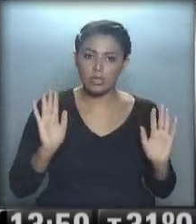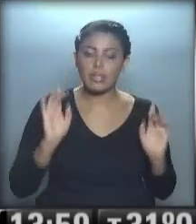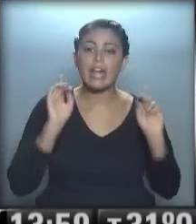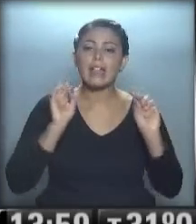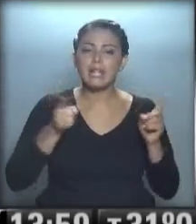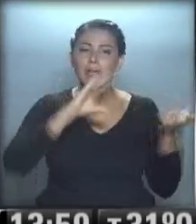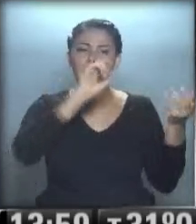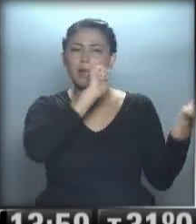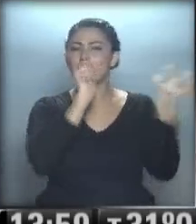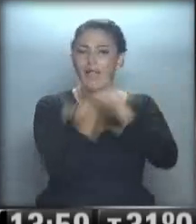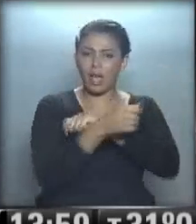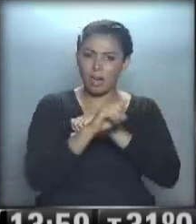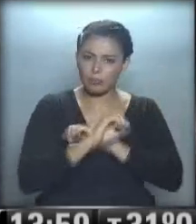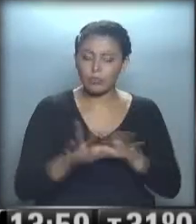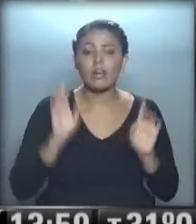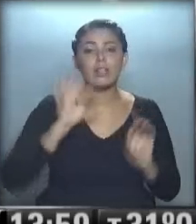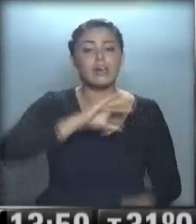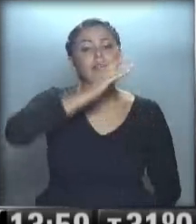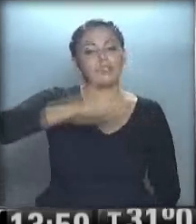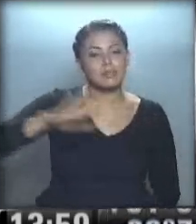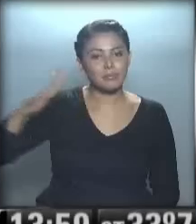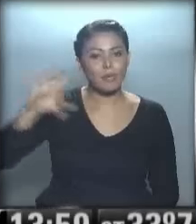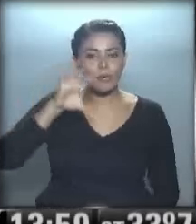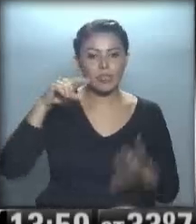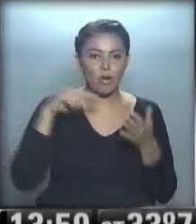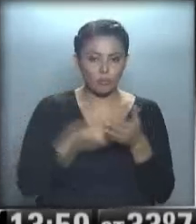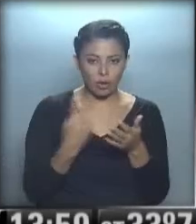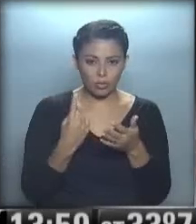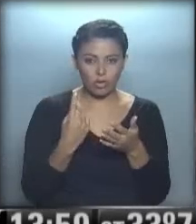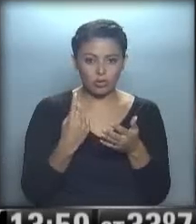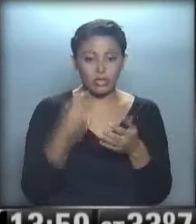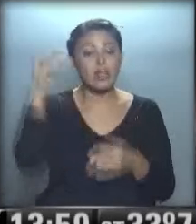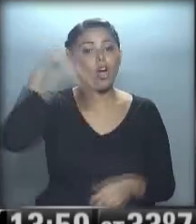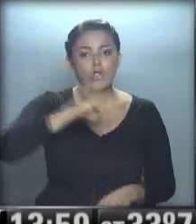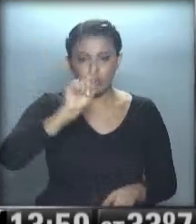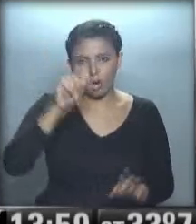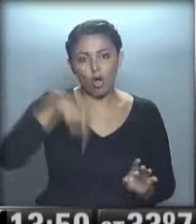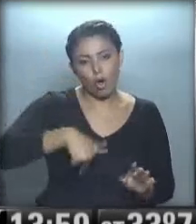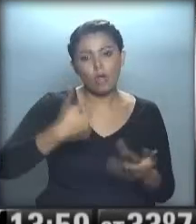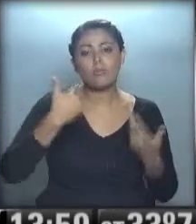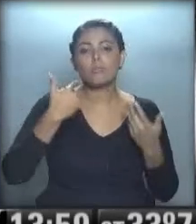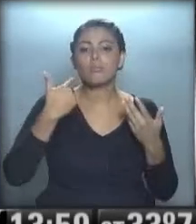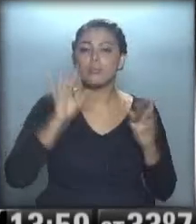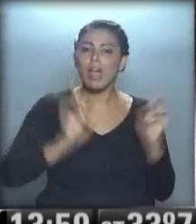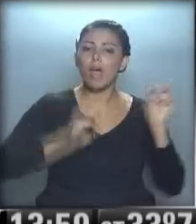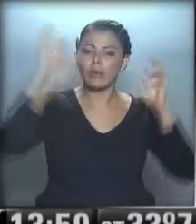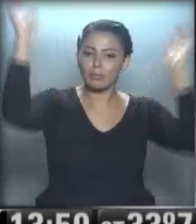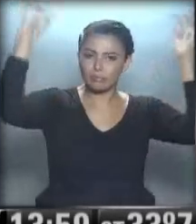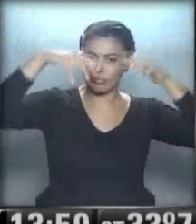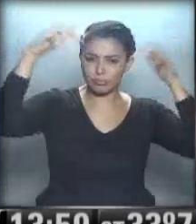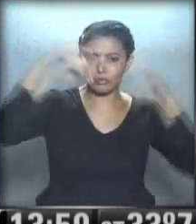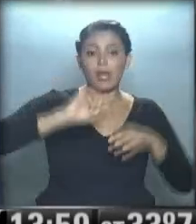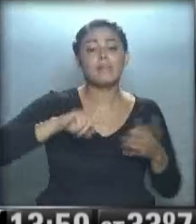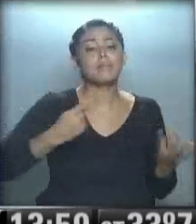un desmejoramiento. Y en la costa atlántica de la provincia de Buenos Aires, hoy no, hoy hay probabilidad de algún chaparroncito ahí,